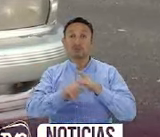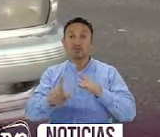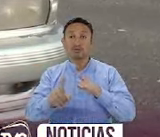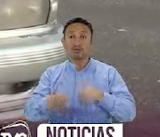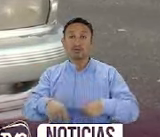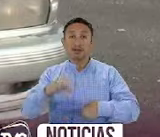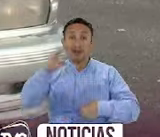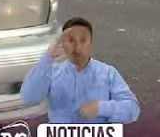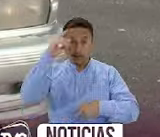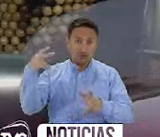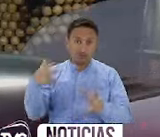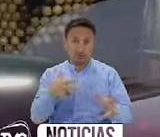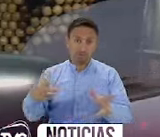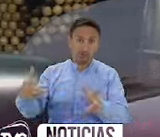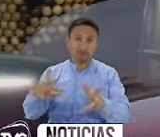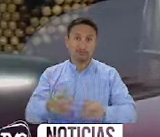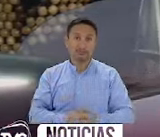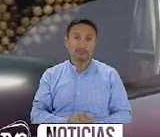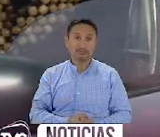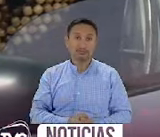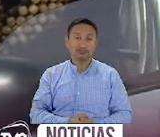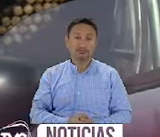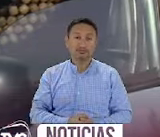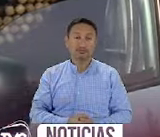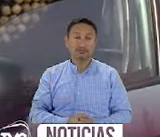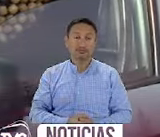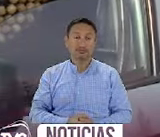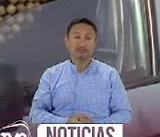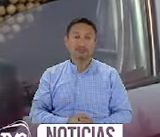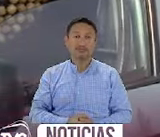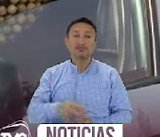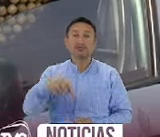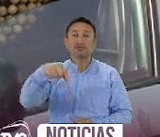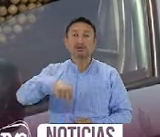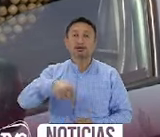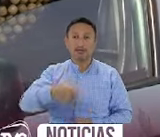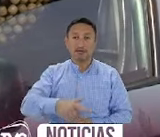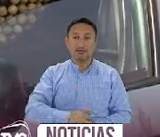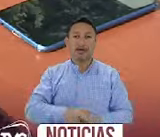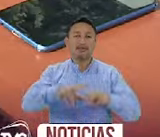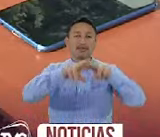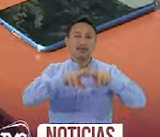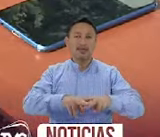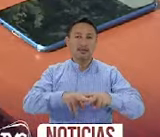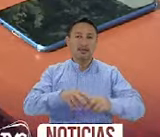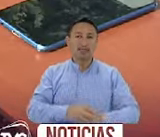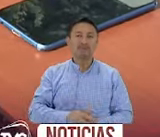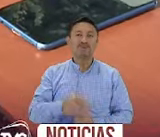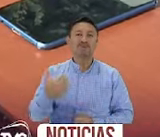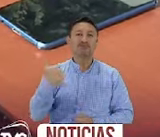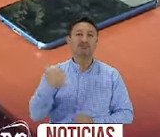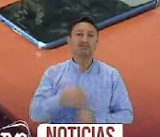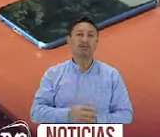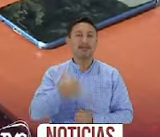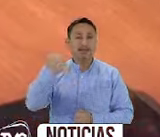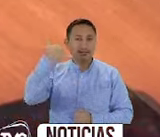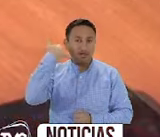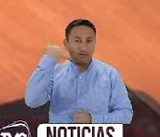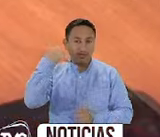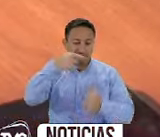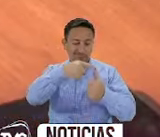los persiguieron, pararon la marcha del automotor y procedieron a la revisión. Les encontraron varios teléfonos celulares que no